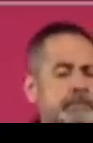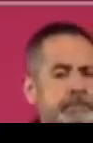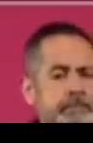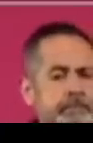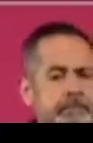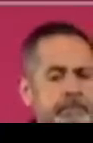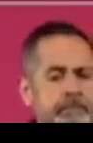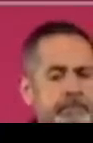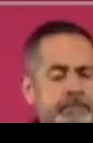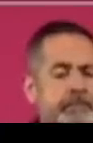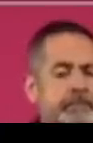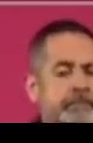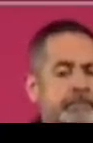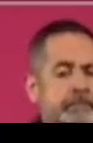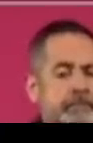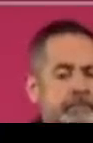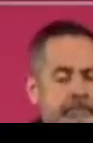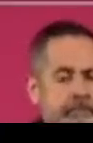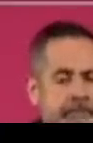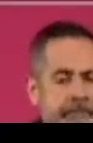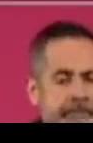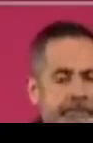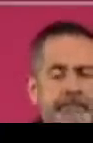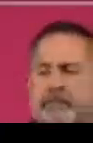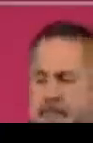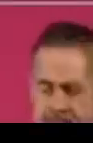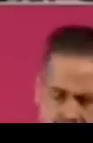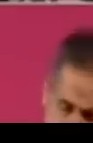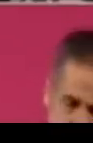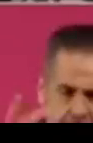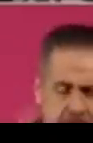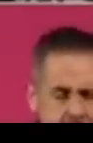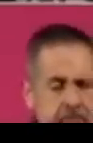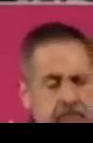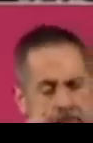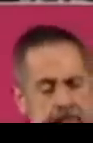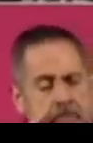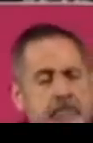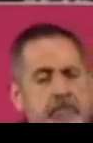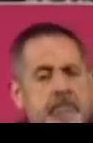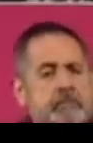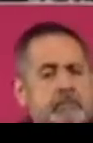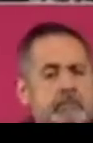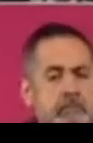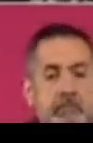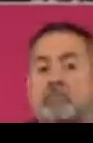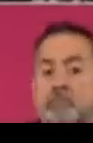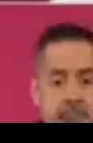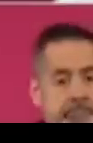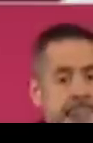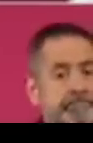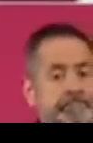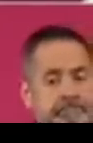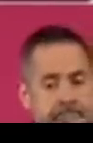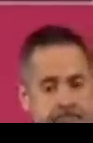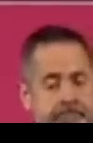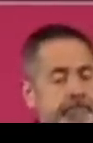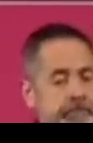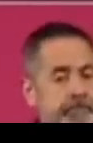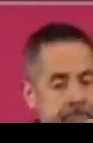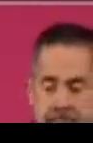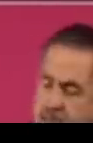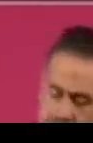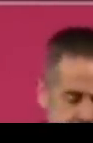y se volvió a detener a esta persona